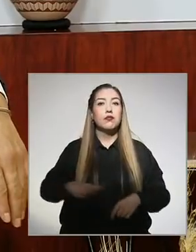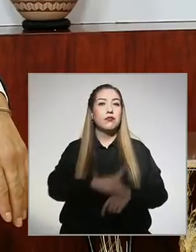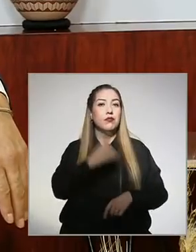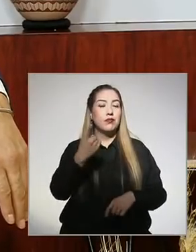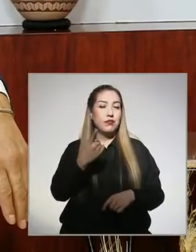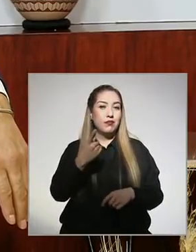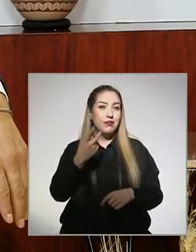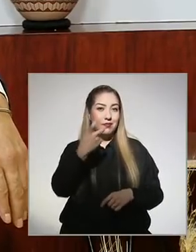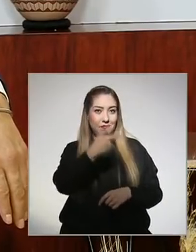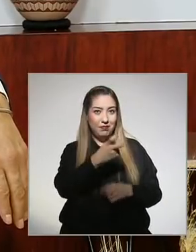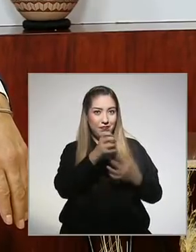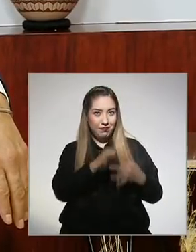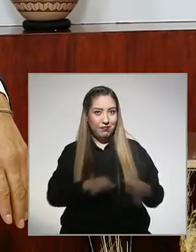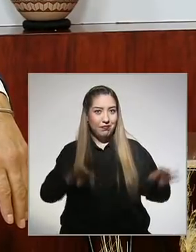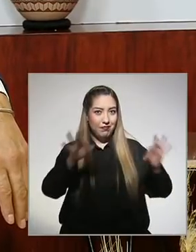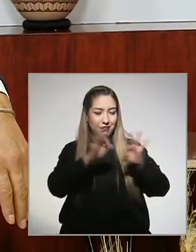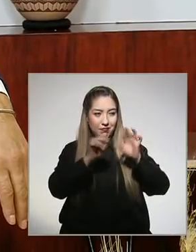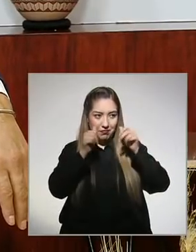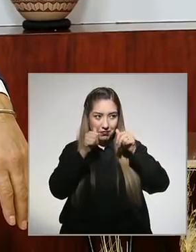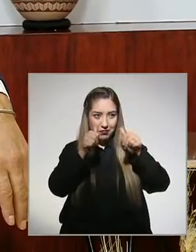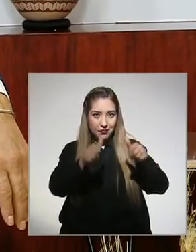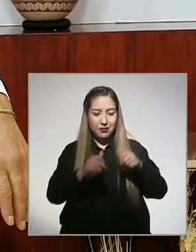estemos con esa